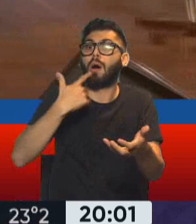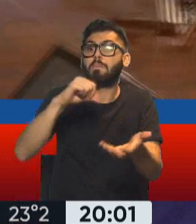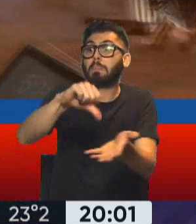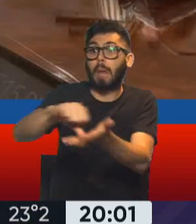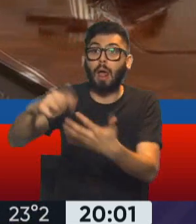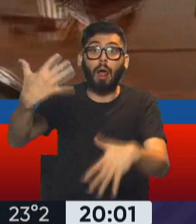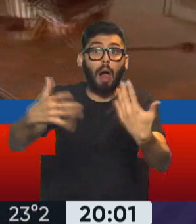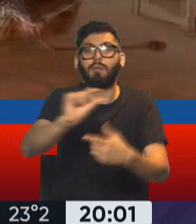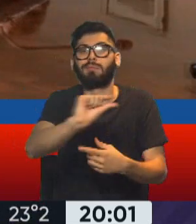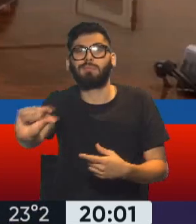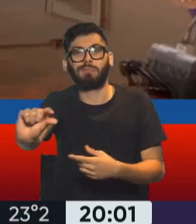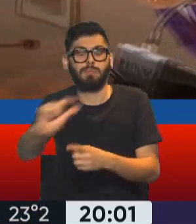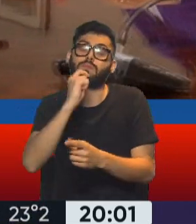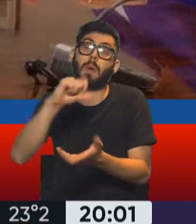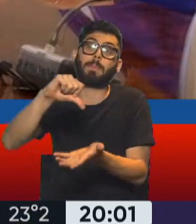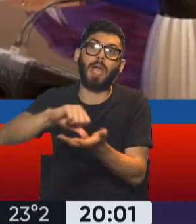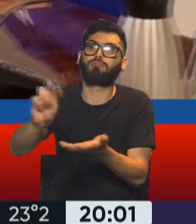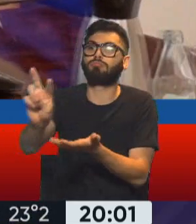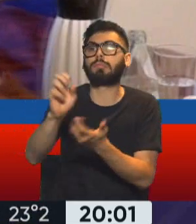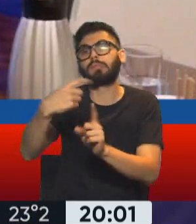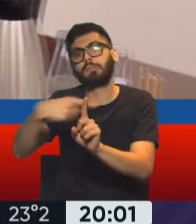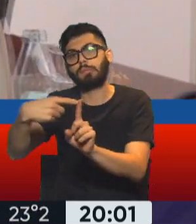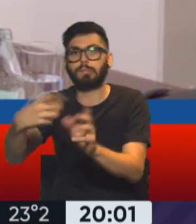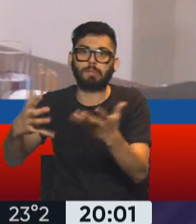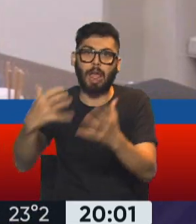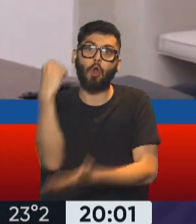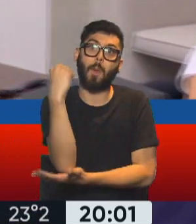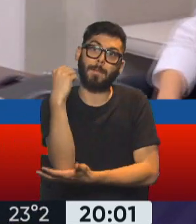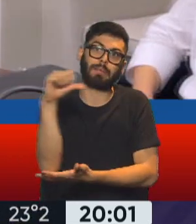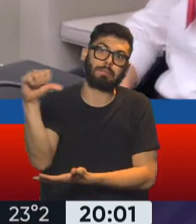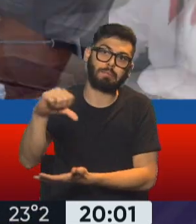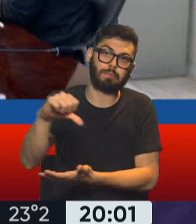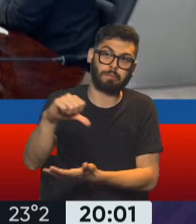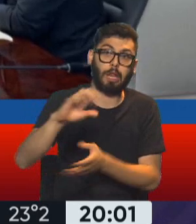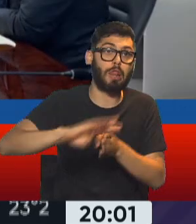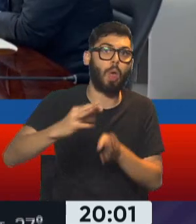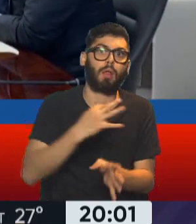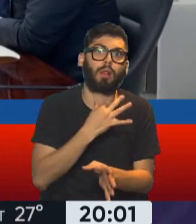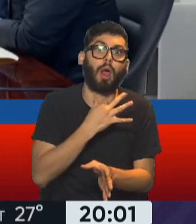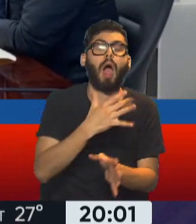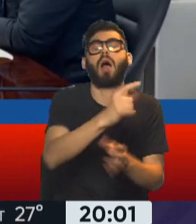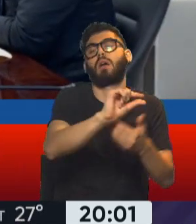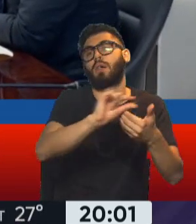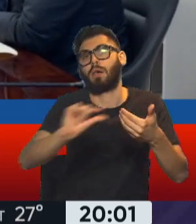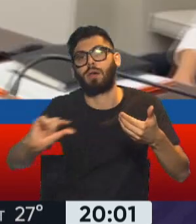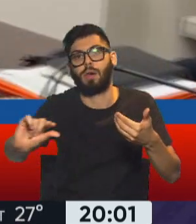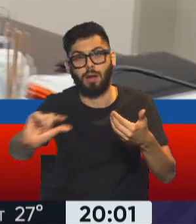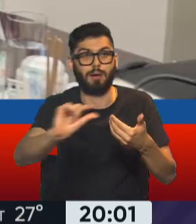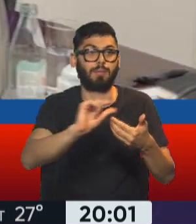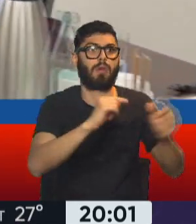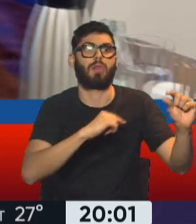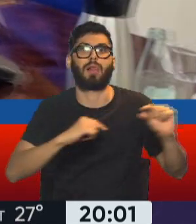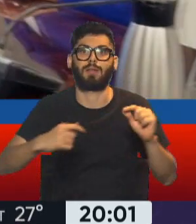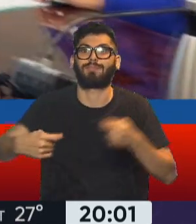a los diversos países que están de ingresos medios y bajos, que están en peores condiciones económicas y que están sobreendeudados, bueno, poder acoplarse a esa línea y poder tener